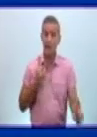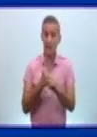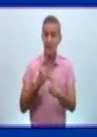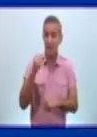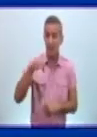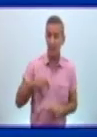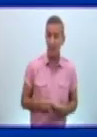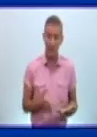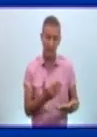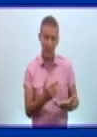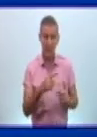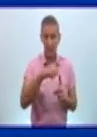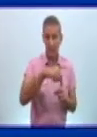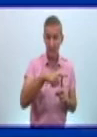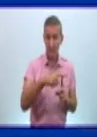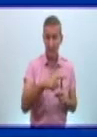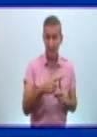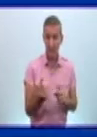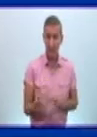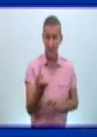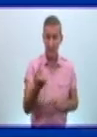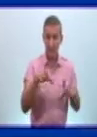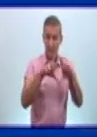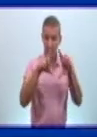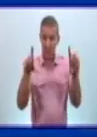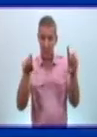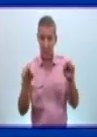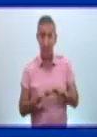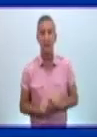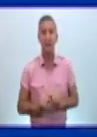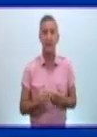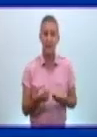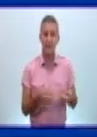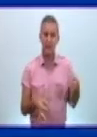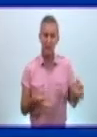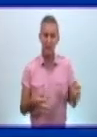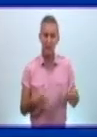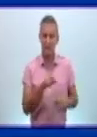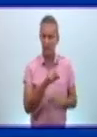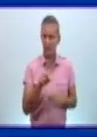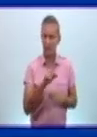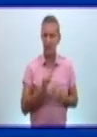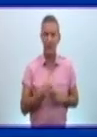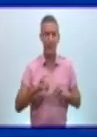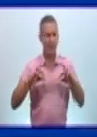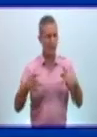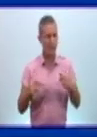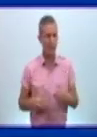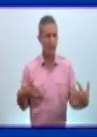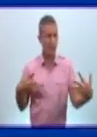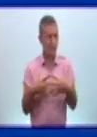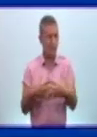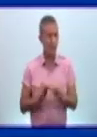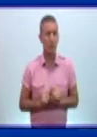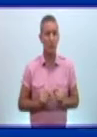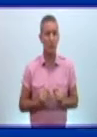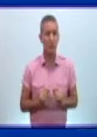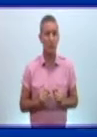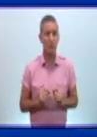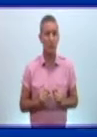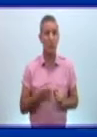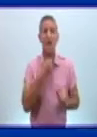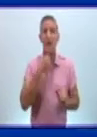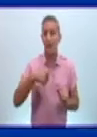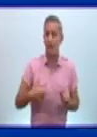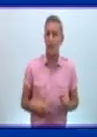libro de texto en el primer recuadro de la página 11. Repito, mezcla no es más, como en estos ejemplos que